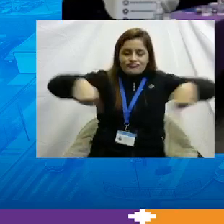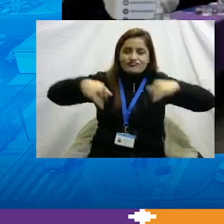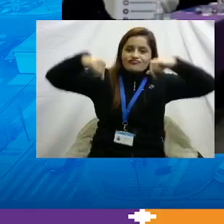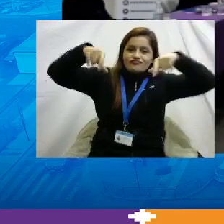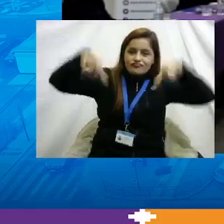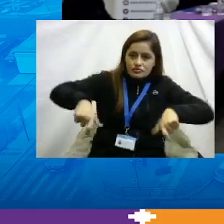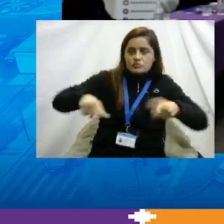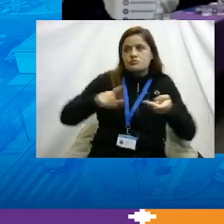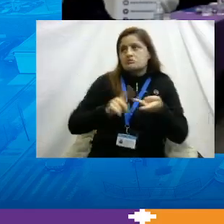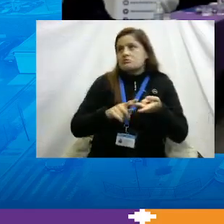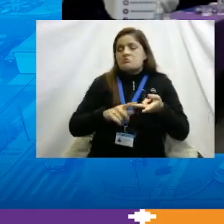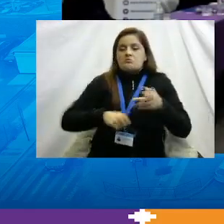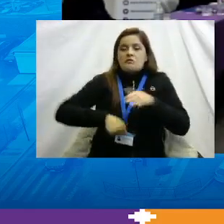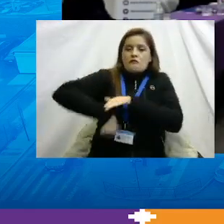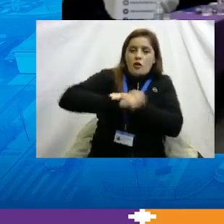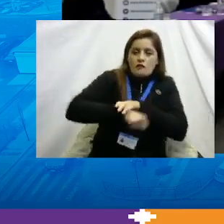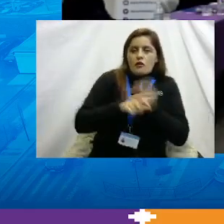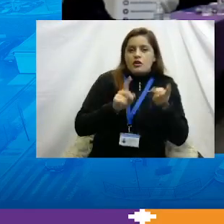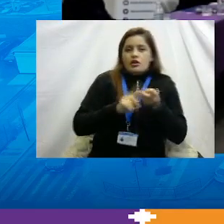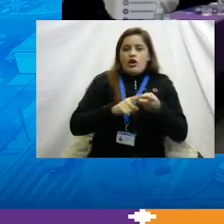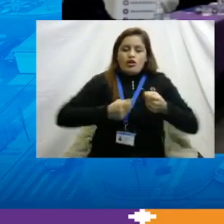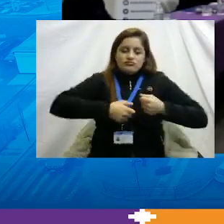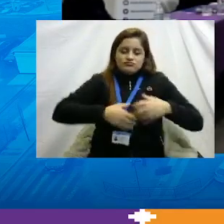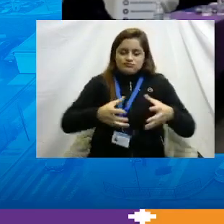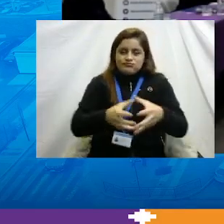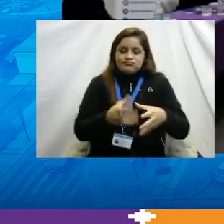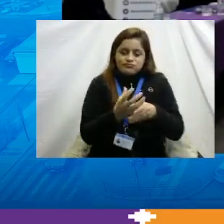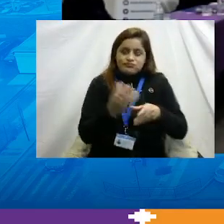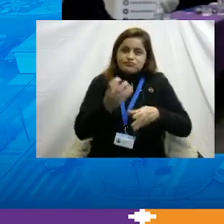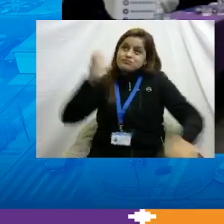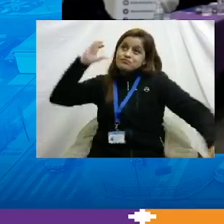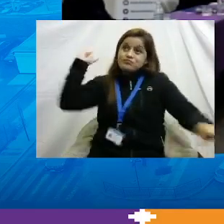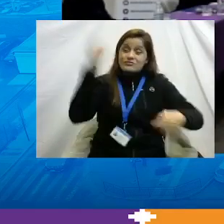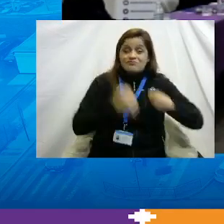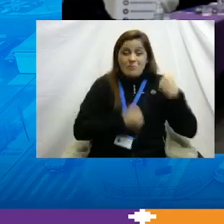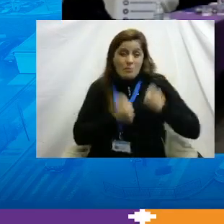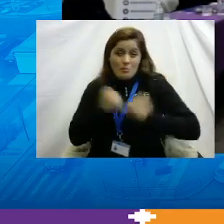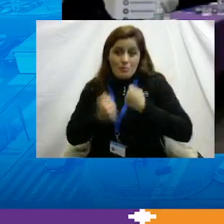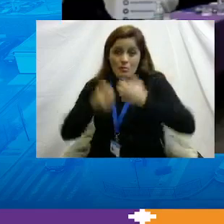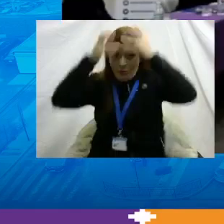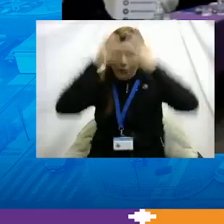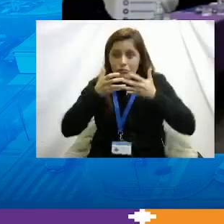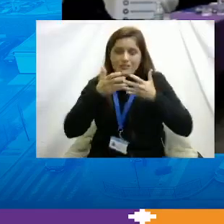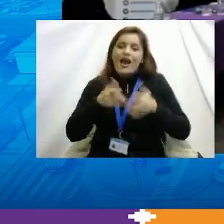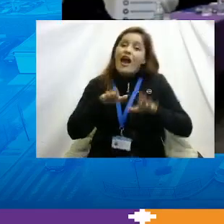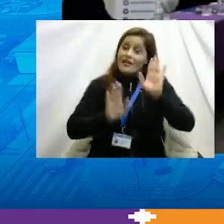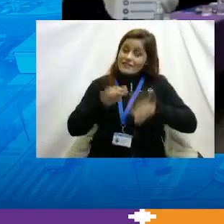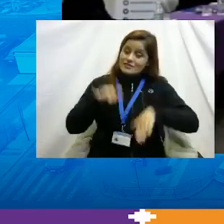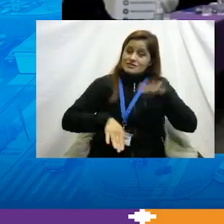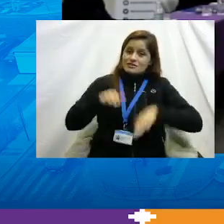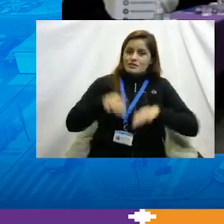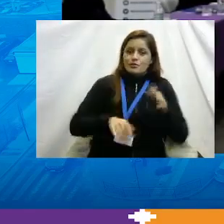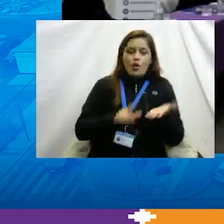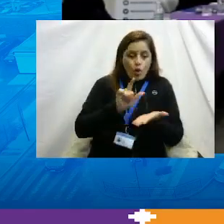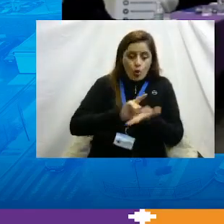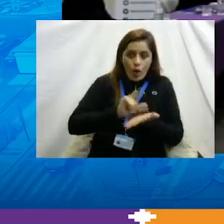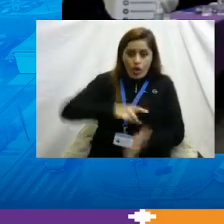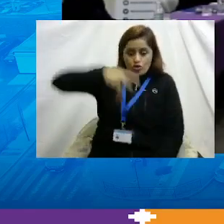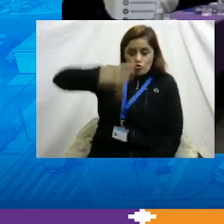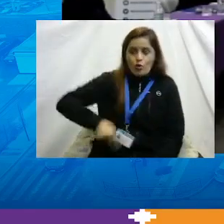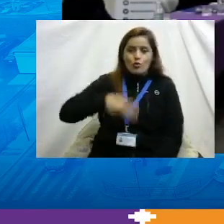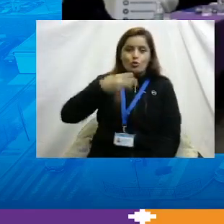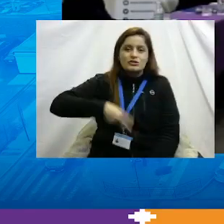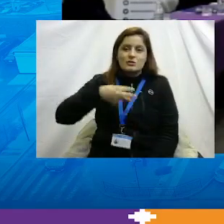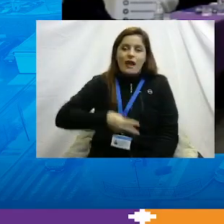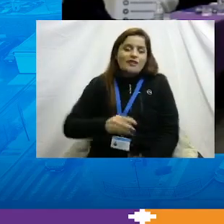que implementan diferentes deportes en la comuna. Si bien lugares nuestros ya no queda mucho, porque están en la gran mayoría